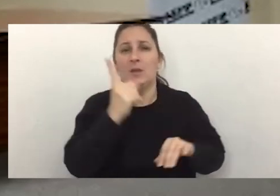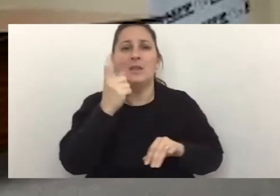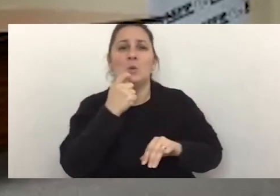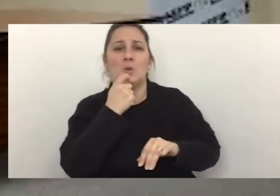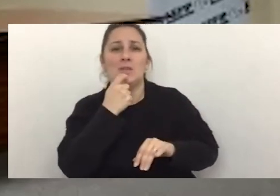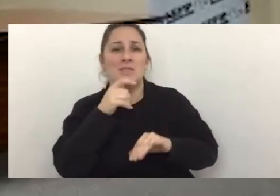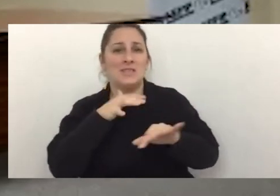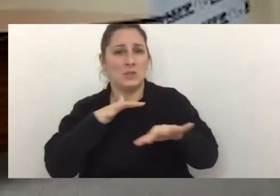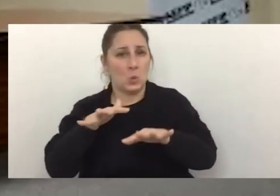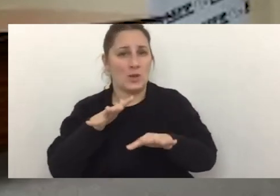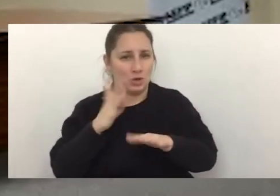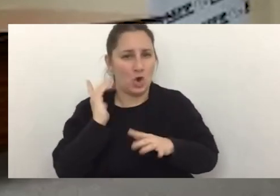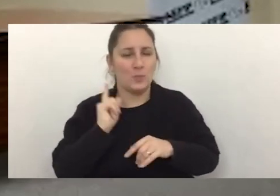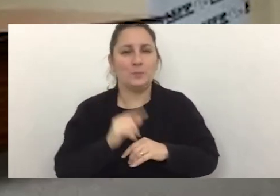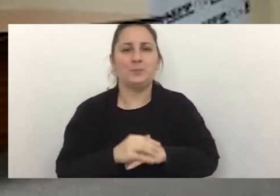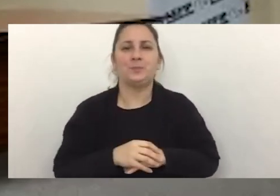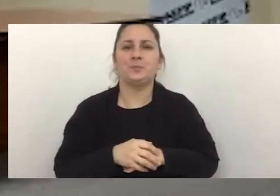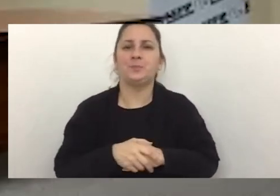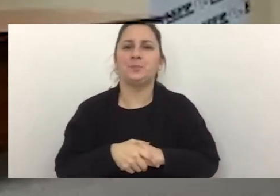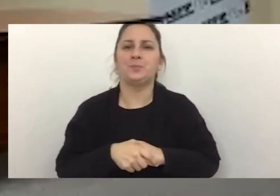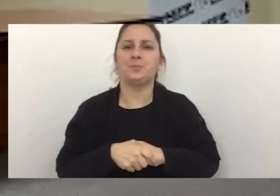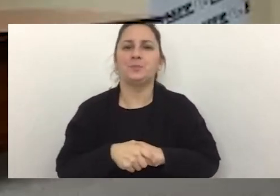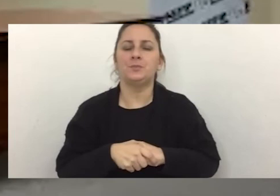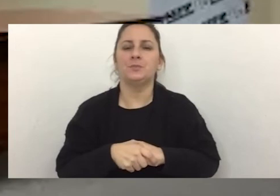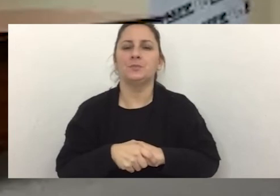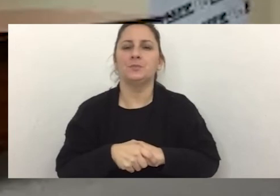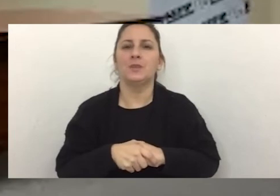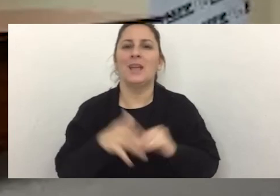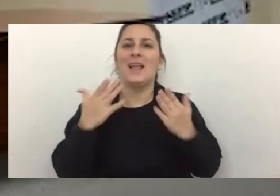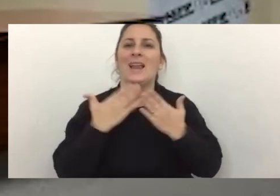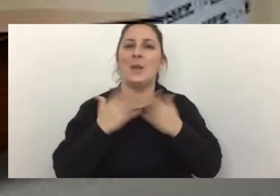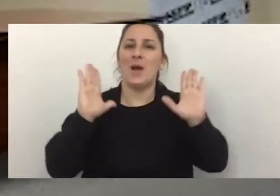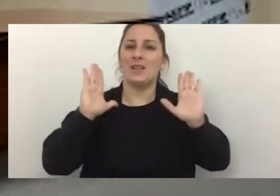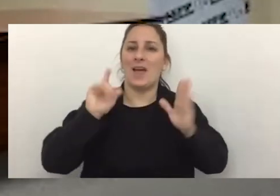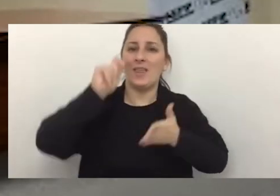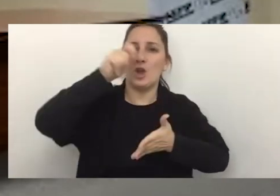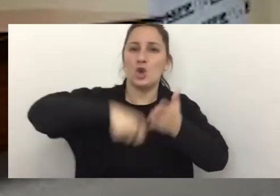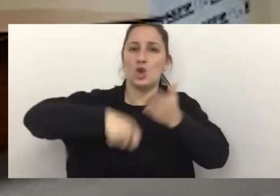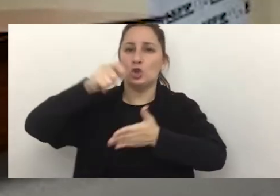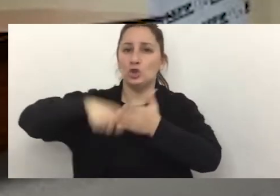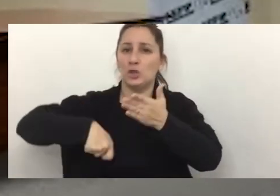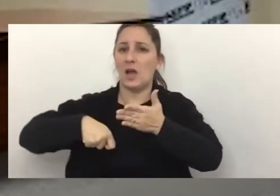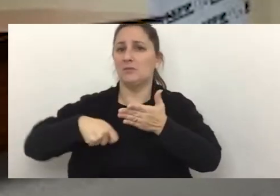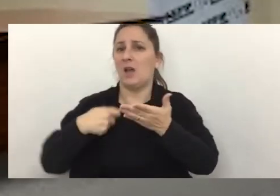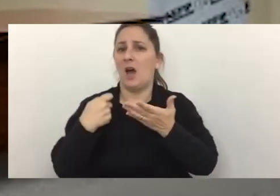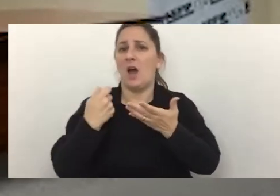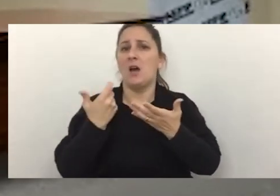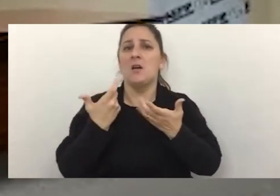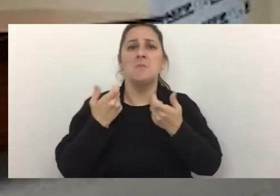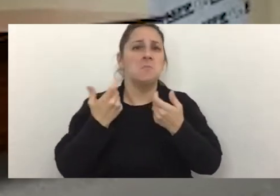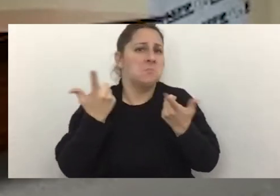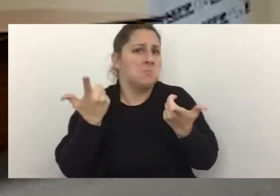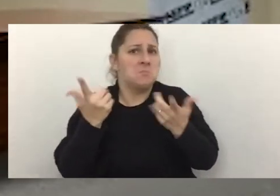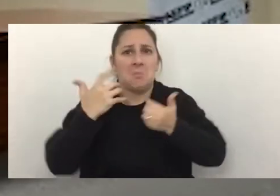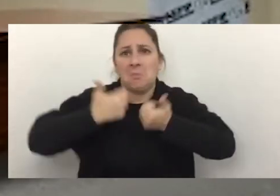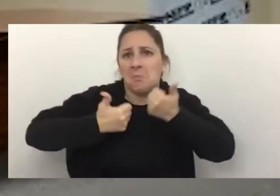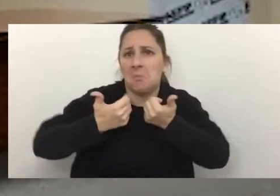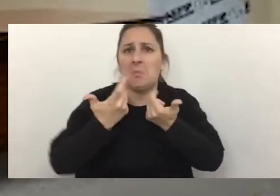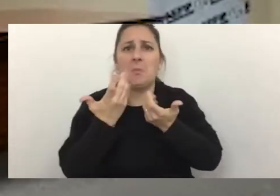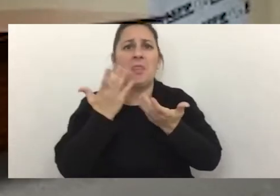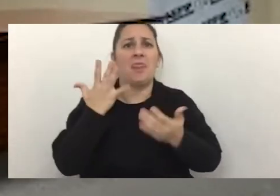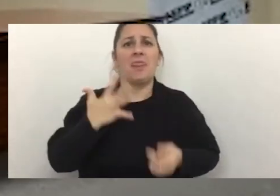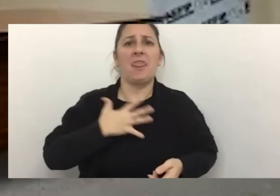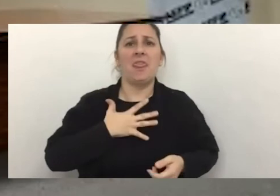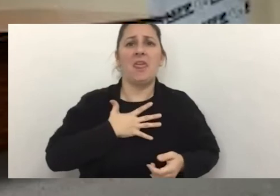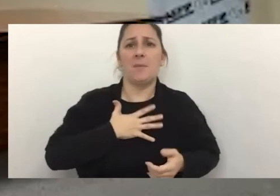como ejemplo, ¿no?, de cómo esa libertad de contratar, el ejercer toda industria lícita y el derecho de propiedad